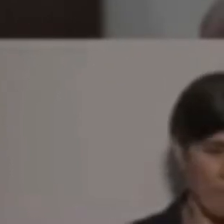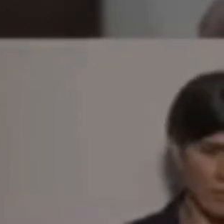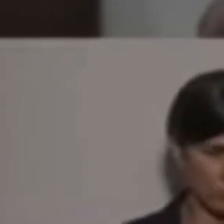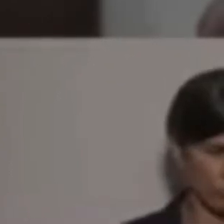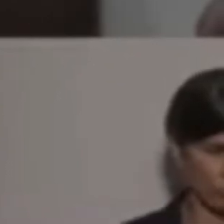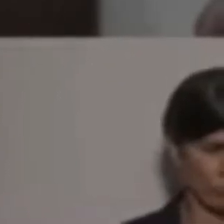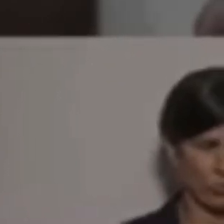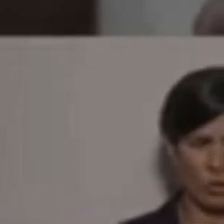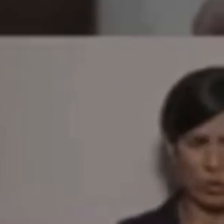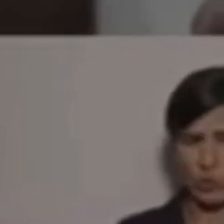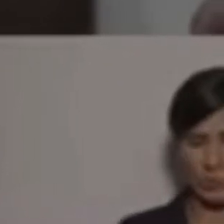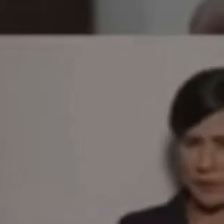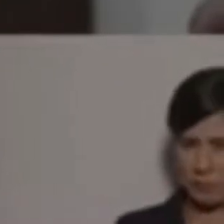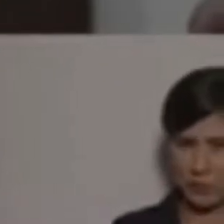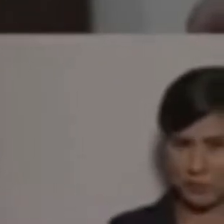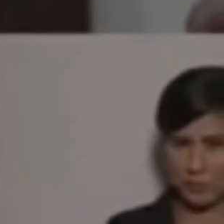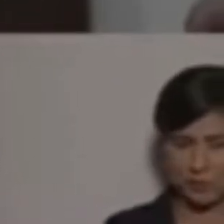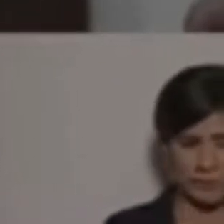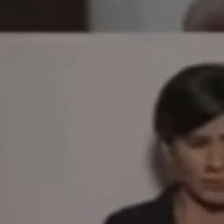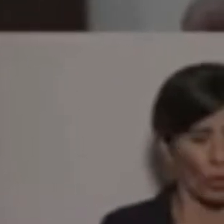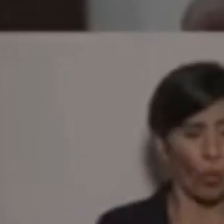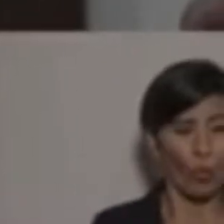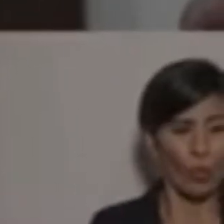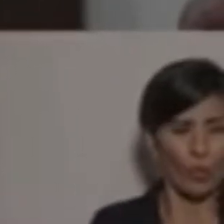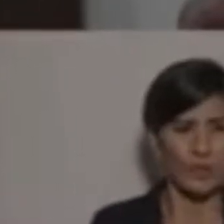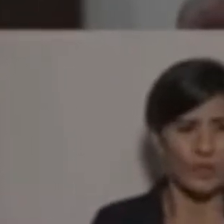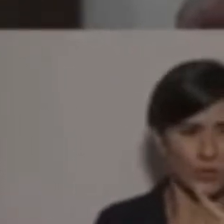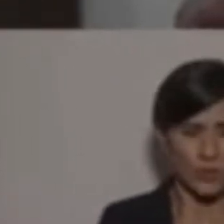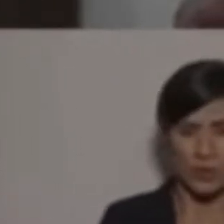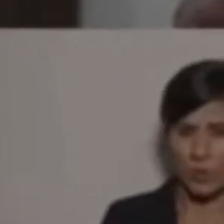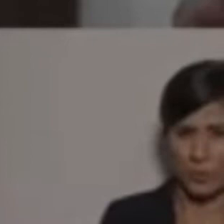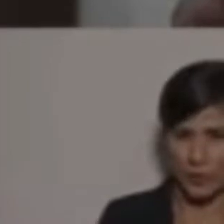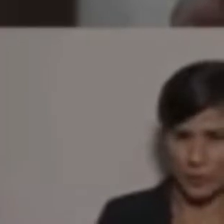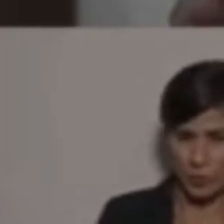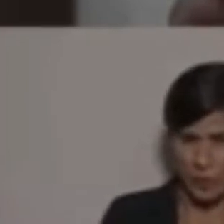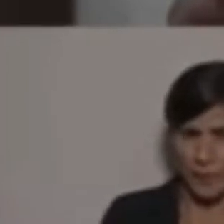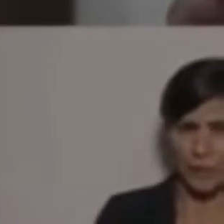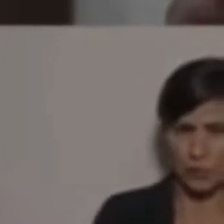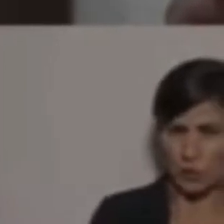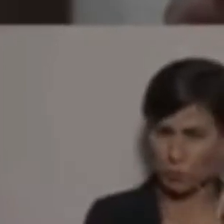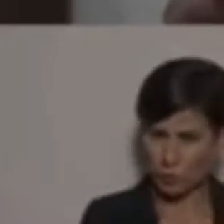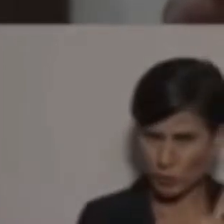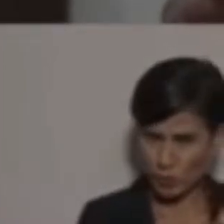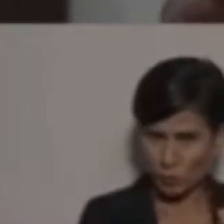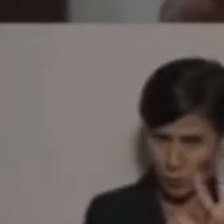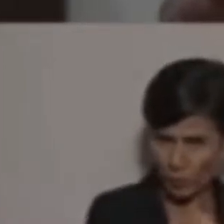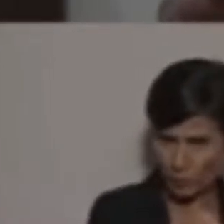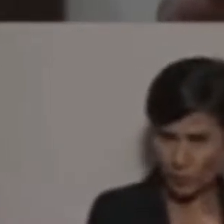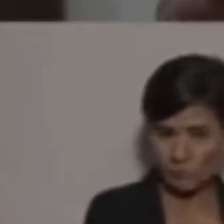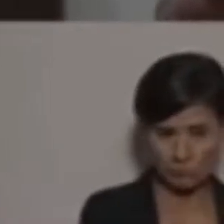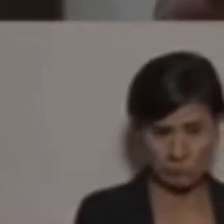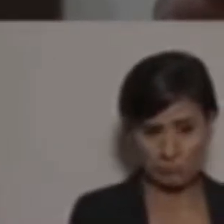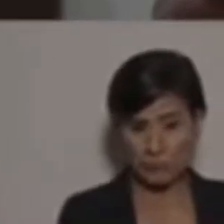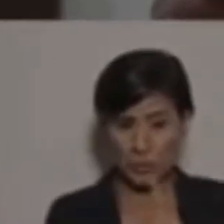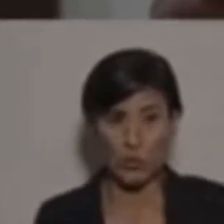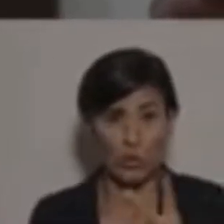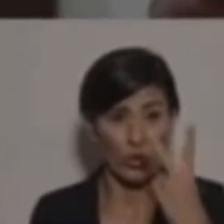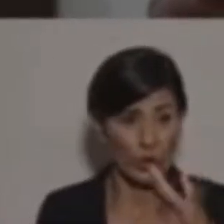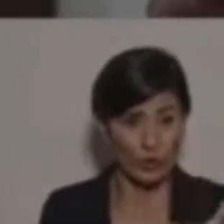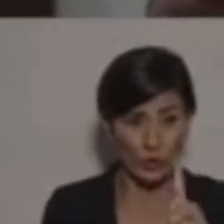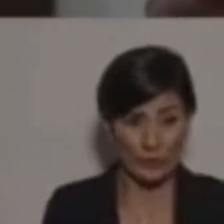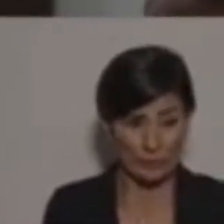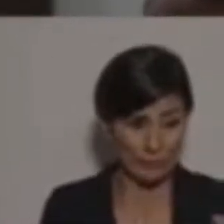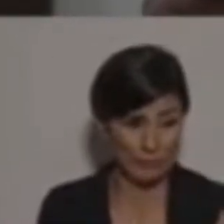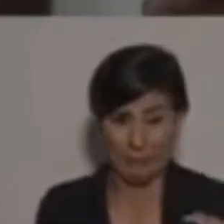con responsabilidad, pues es evidente que las personas han relajado las medidas. Recordó que el primer caso de COVID-19 en Colima se registró el